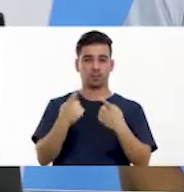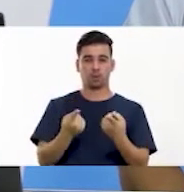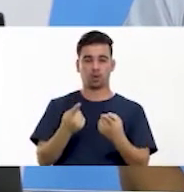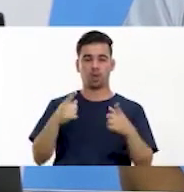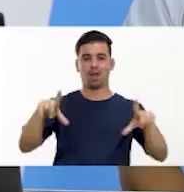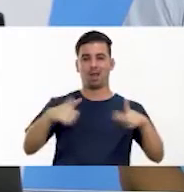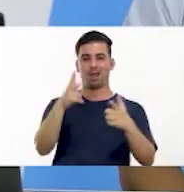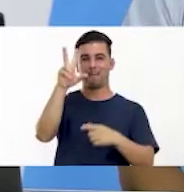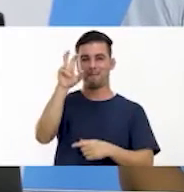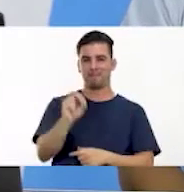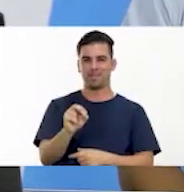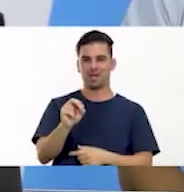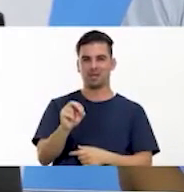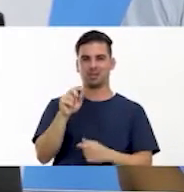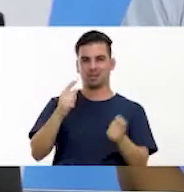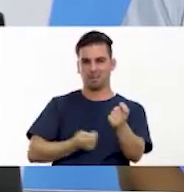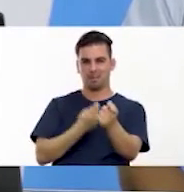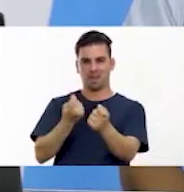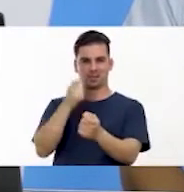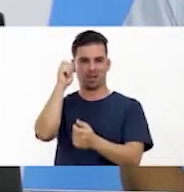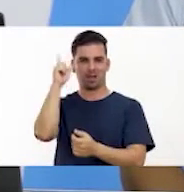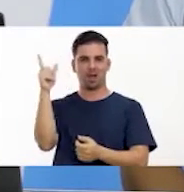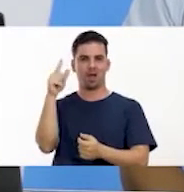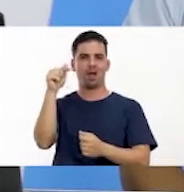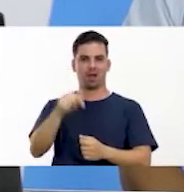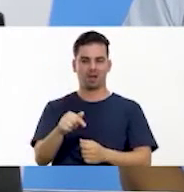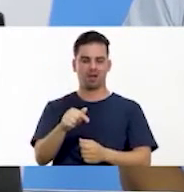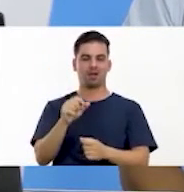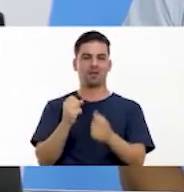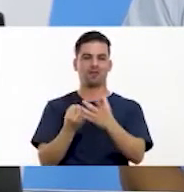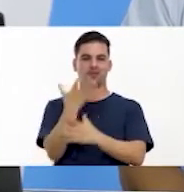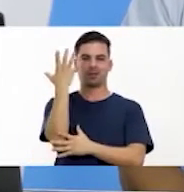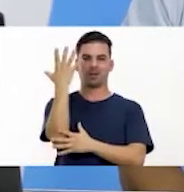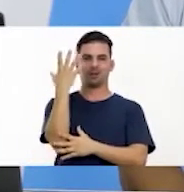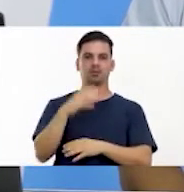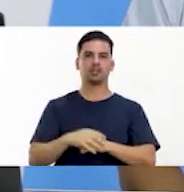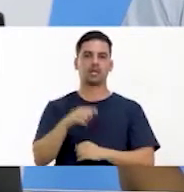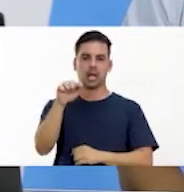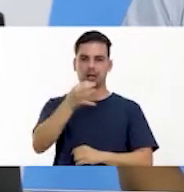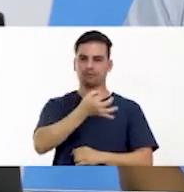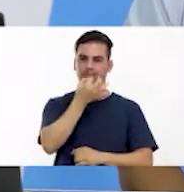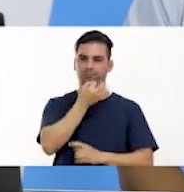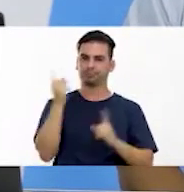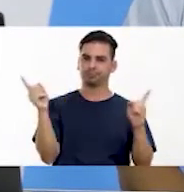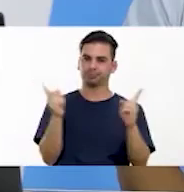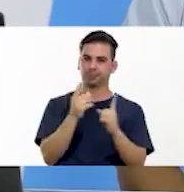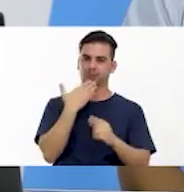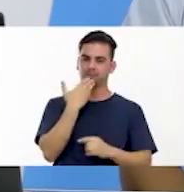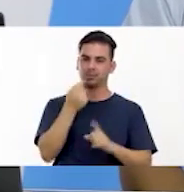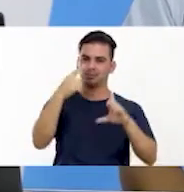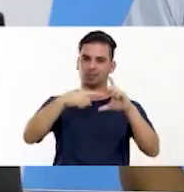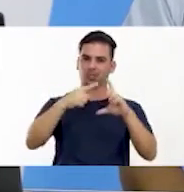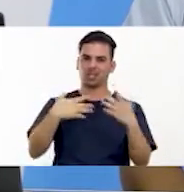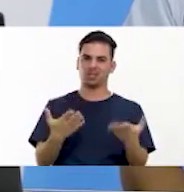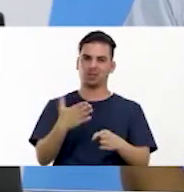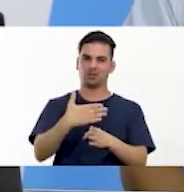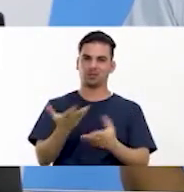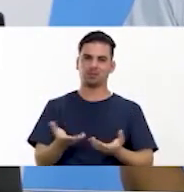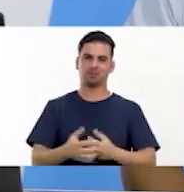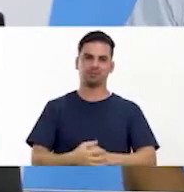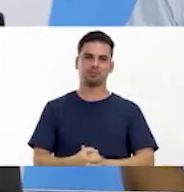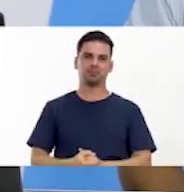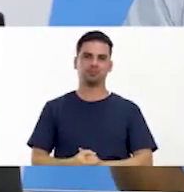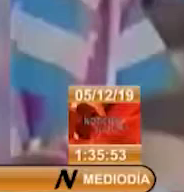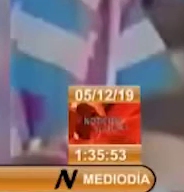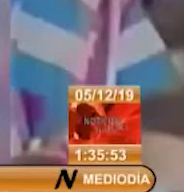aniversario de esta batalla, y que resume muy bien el contenido de la